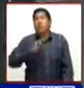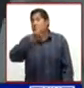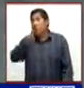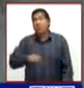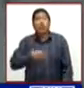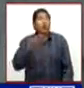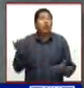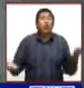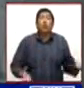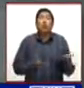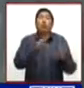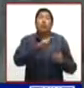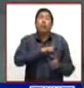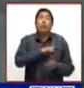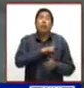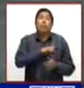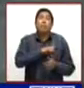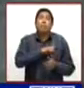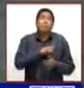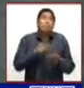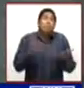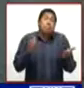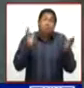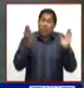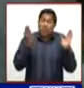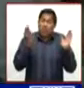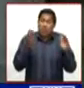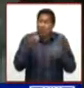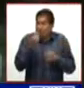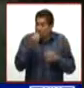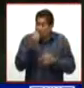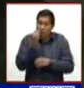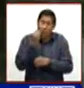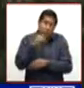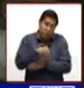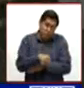pregunto, ¿dónde están los policías? Y me parece que han ido a cenar.